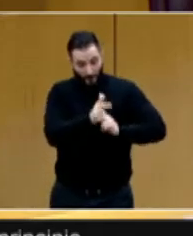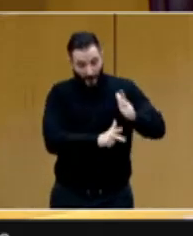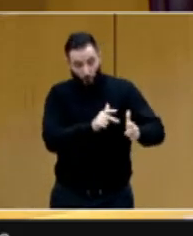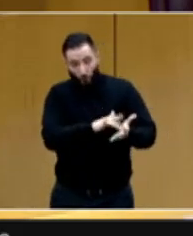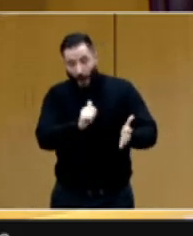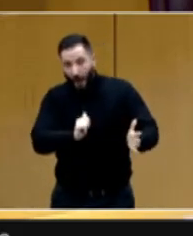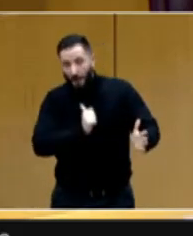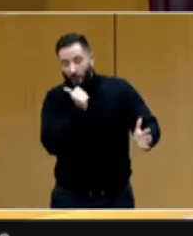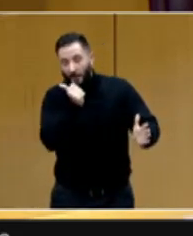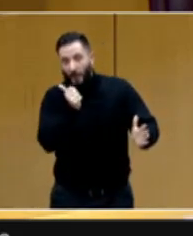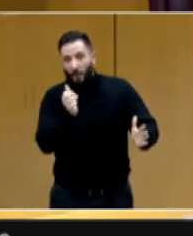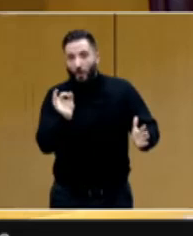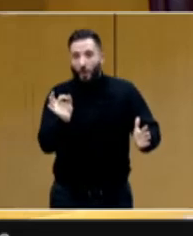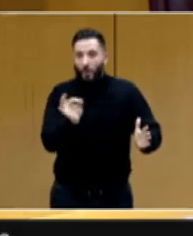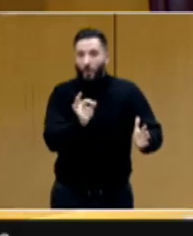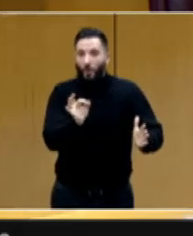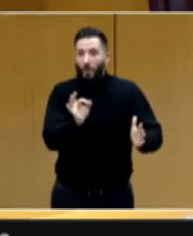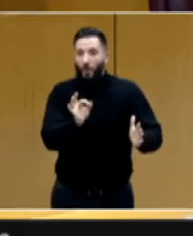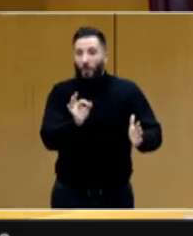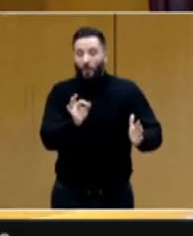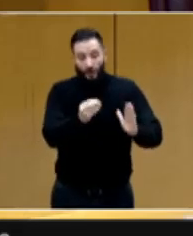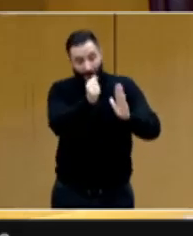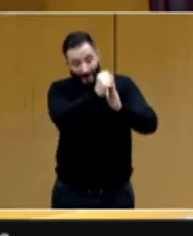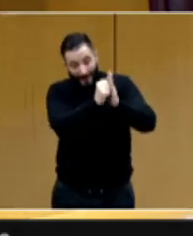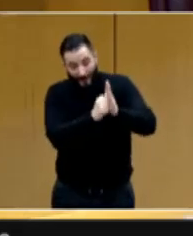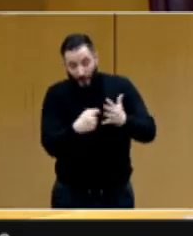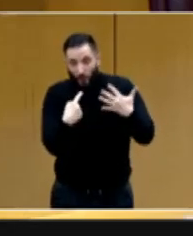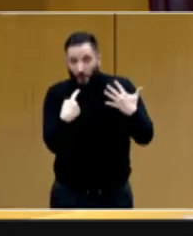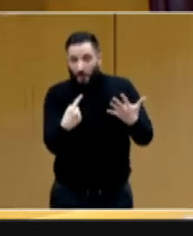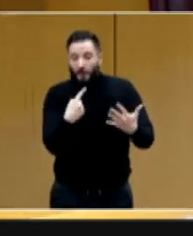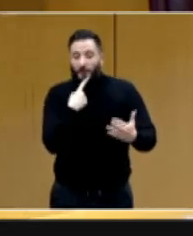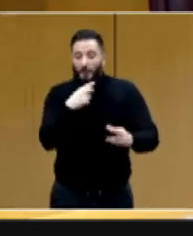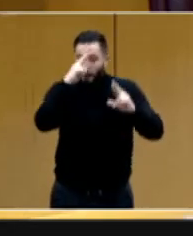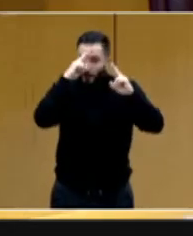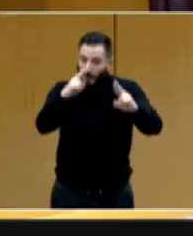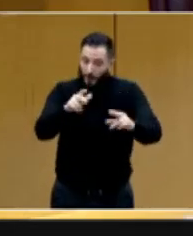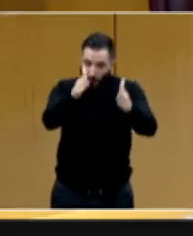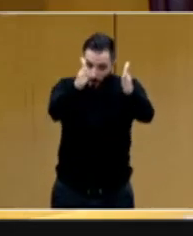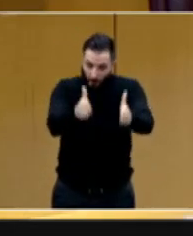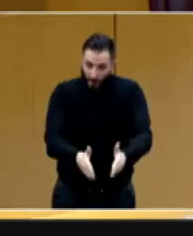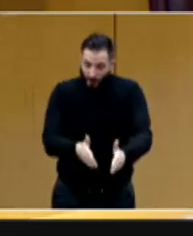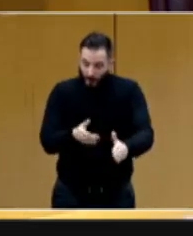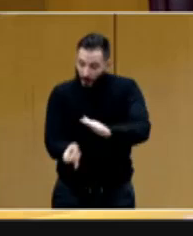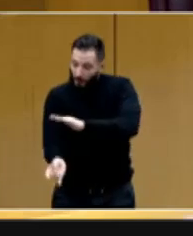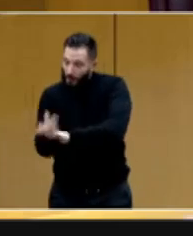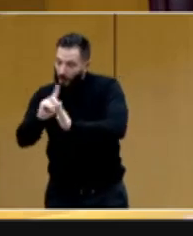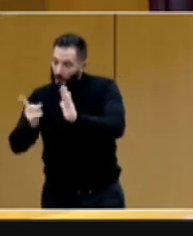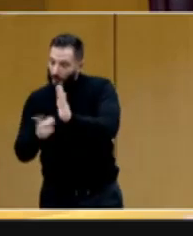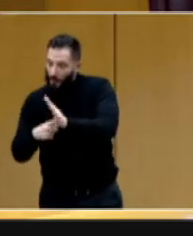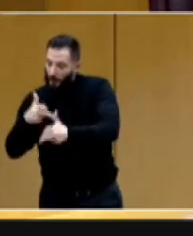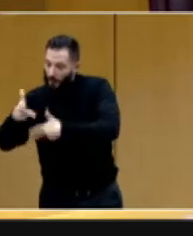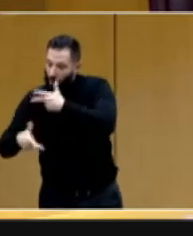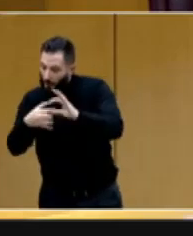que el de la mano de Don Adela Celaya el artículo 6 que dice que el respeto y la consideración de la persona inspira la legislación vasca Pues creo que